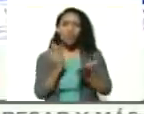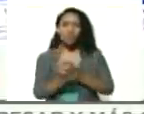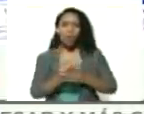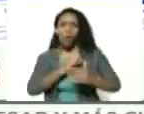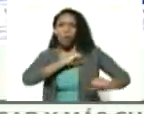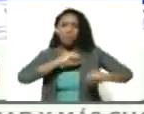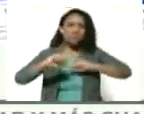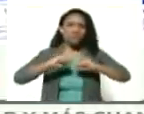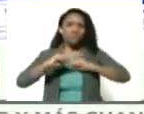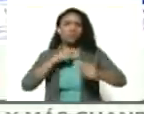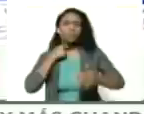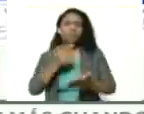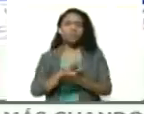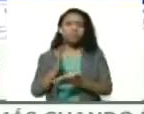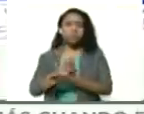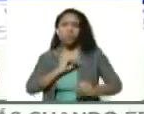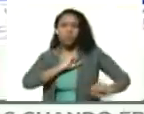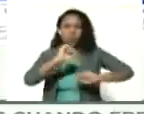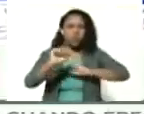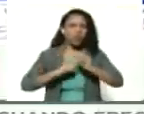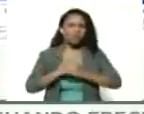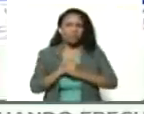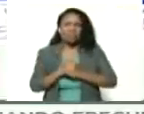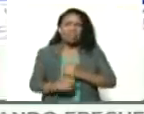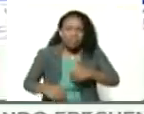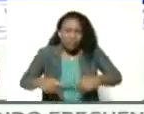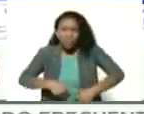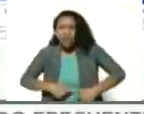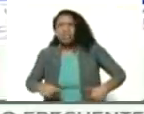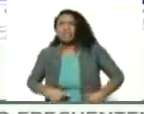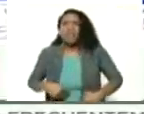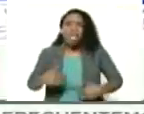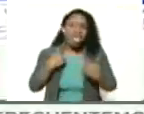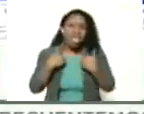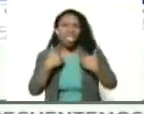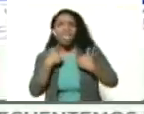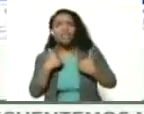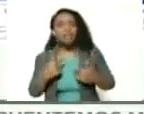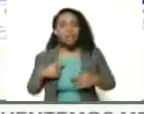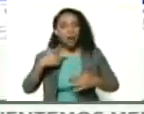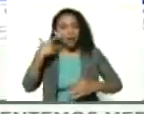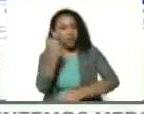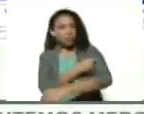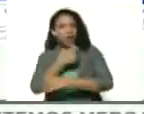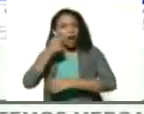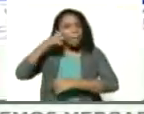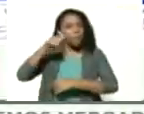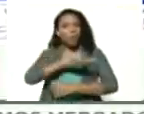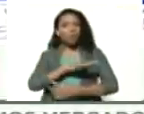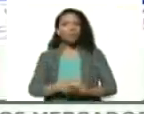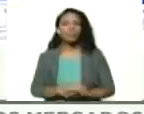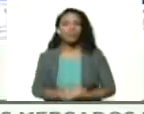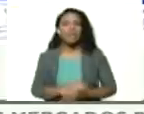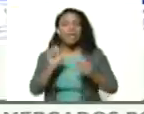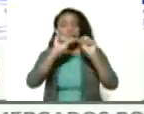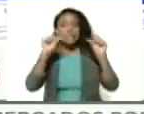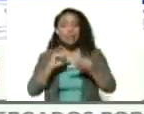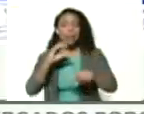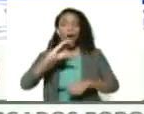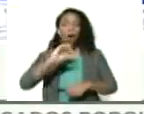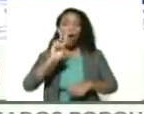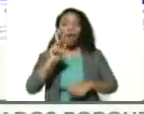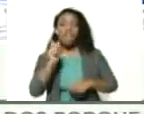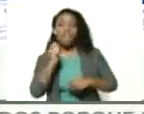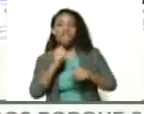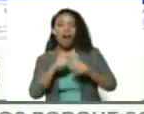moviéndonos, pariendo y logrando conseguir las vacunas para nuestro pueblo. El sistema COVAX es